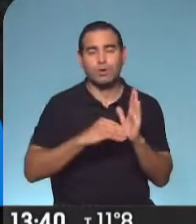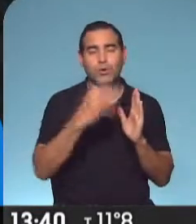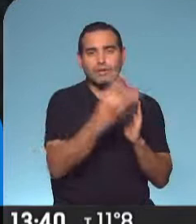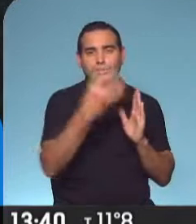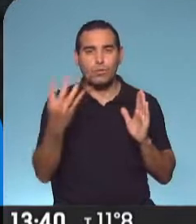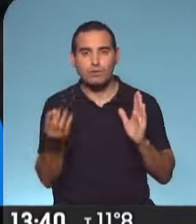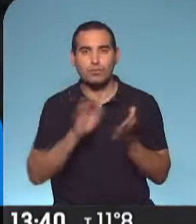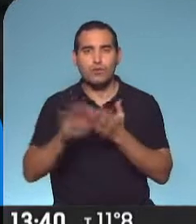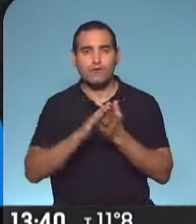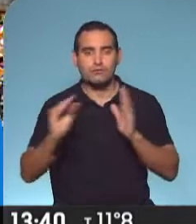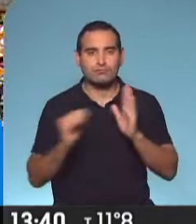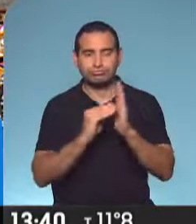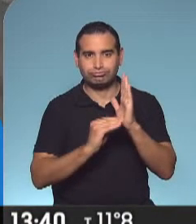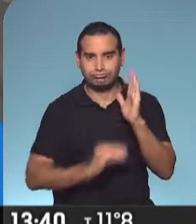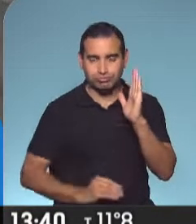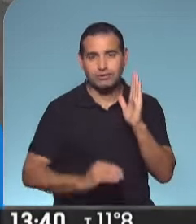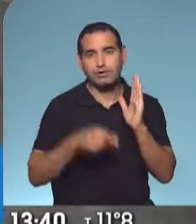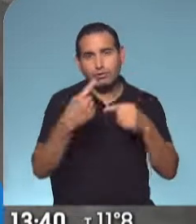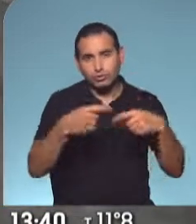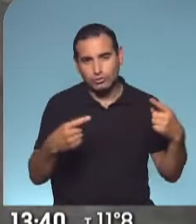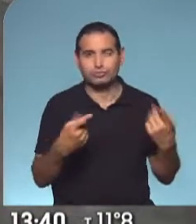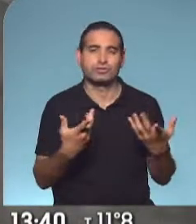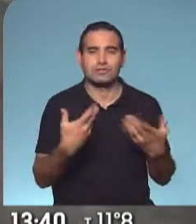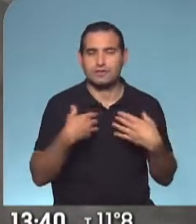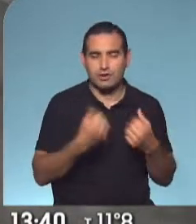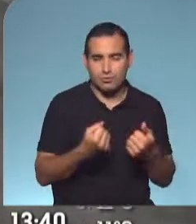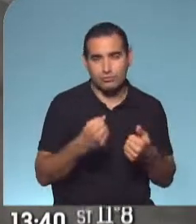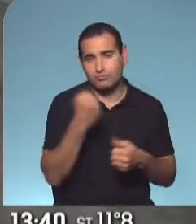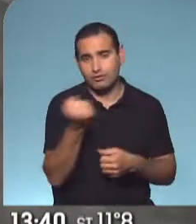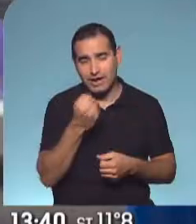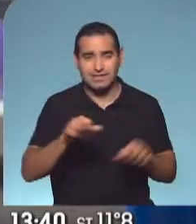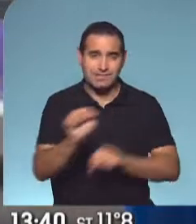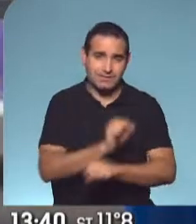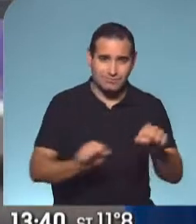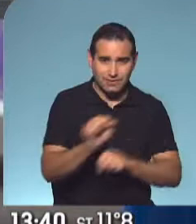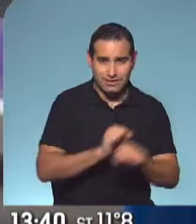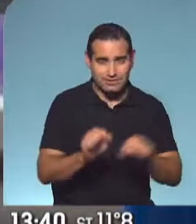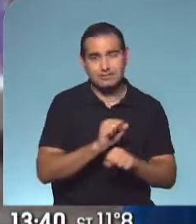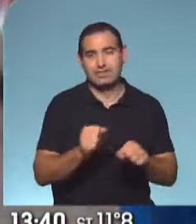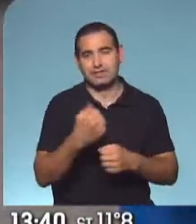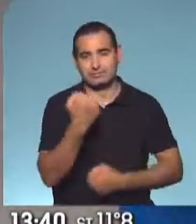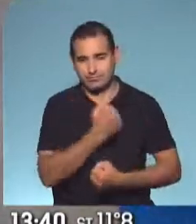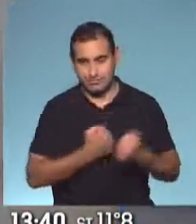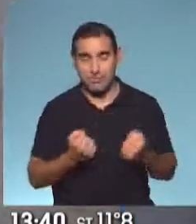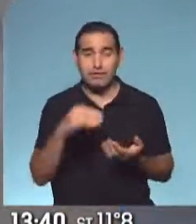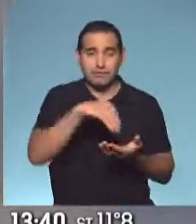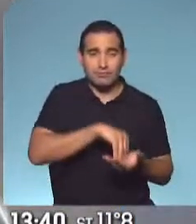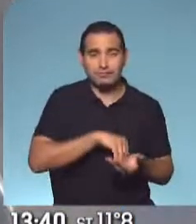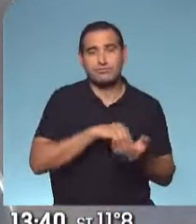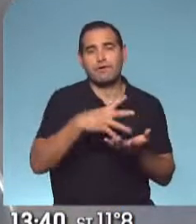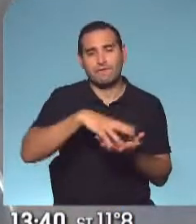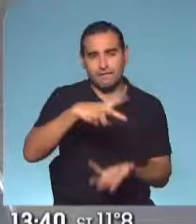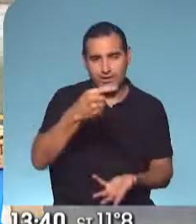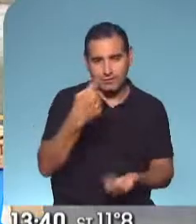44 nuevos productos que incluyen artículos sanitarios esenciales, de limpieza e higiene personal, además variedades de